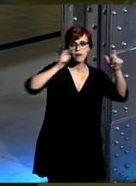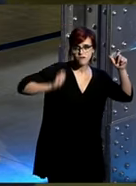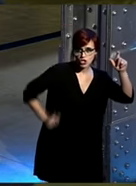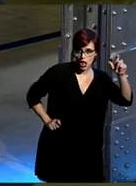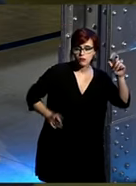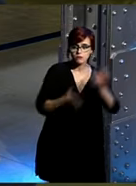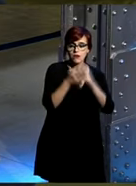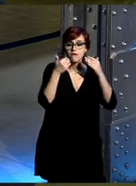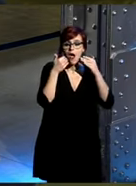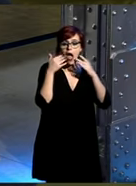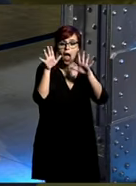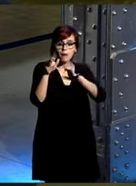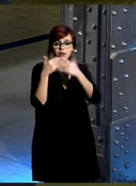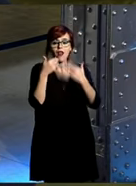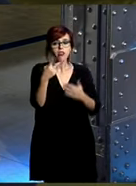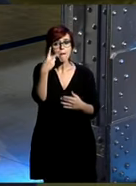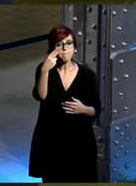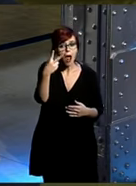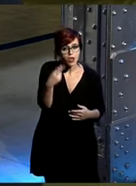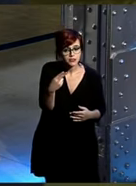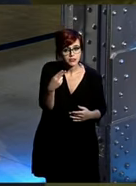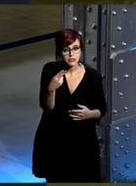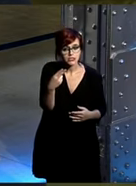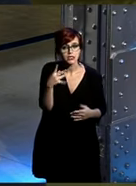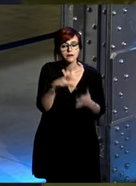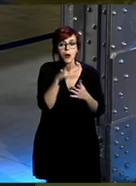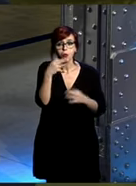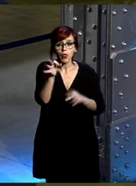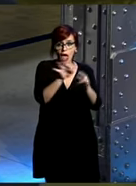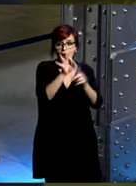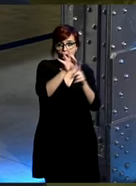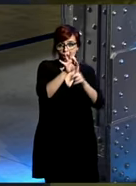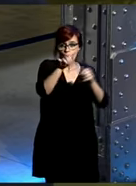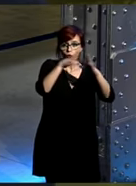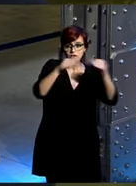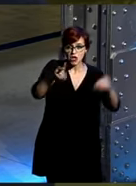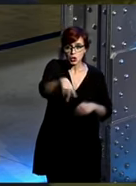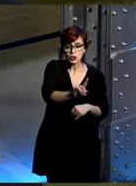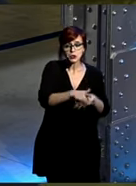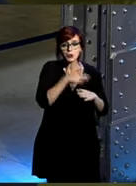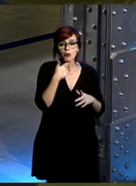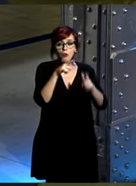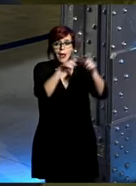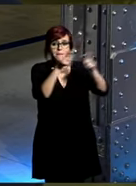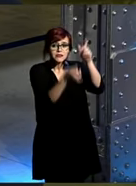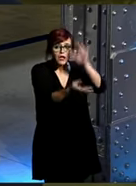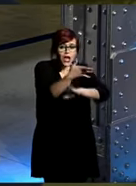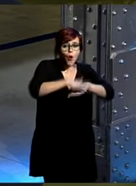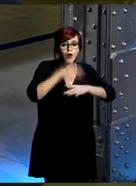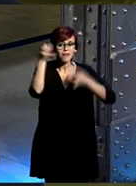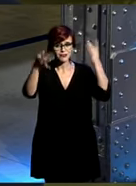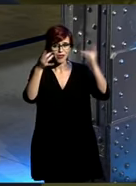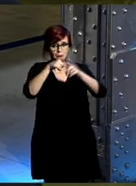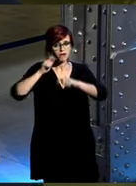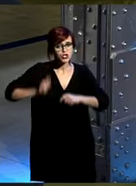sobre todo de tus pares, de gente que es como tú, que a lo mejor no están en un grado universitario, están creando una empresa, están desarrollando una actividad profesional,